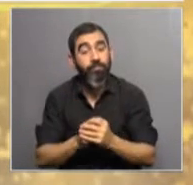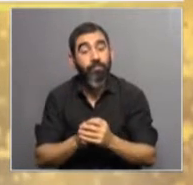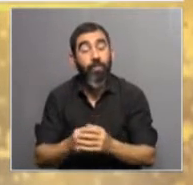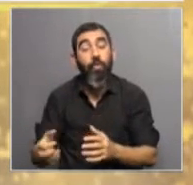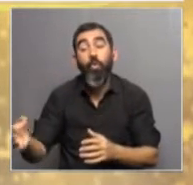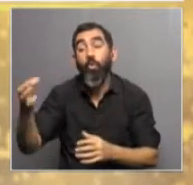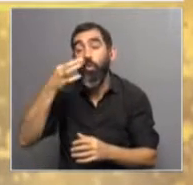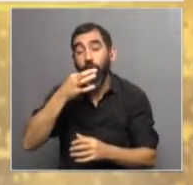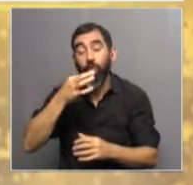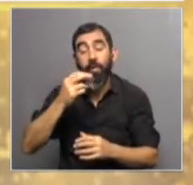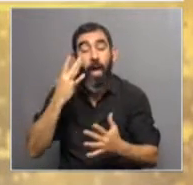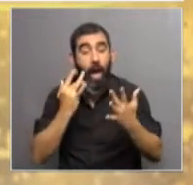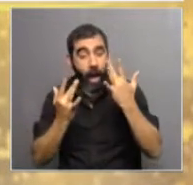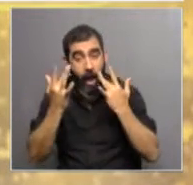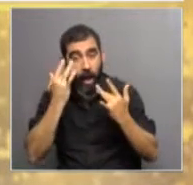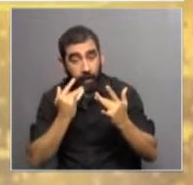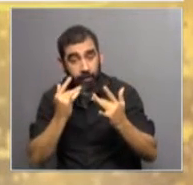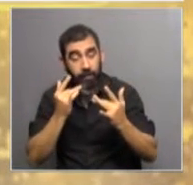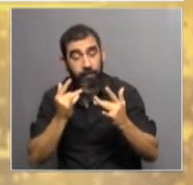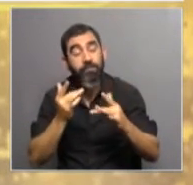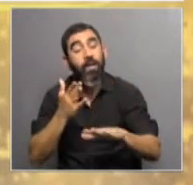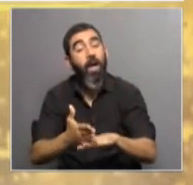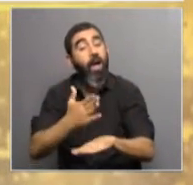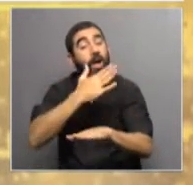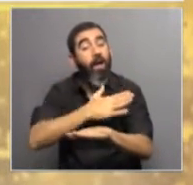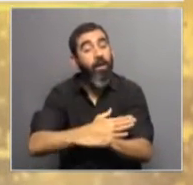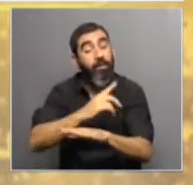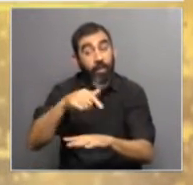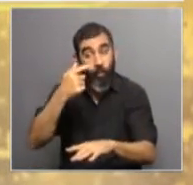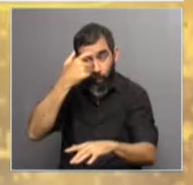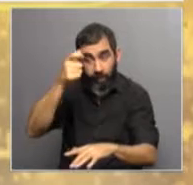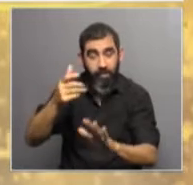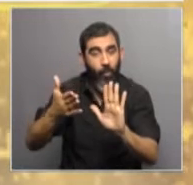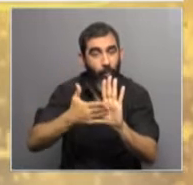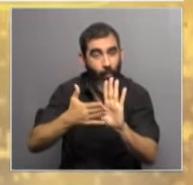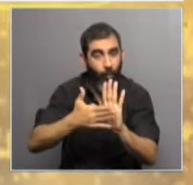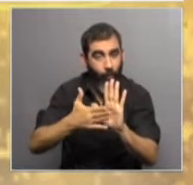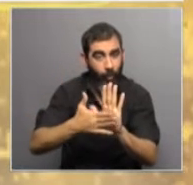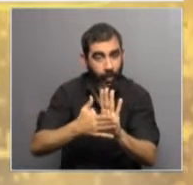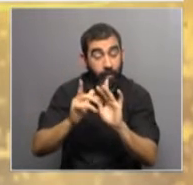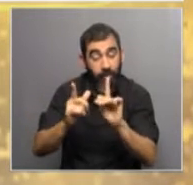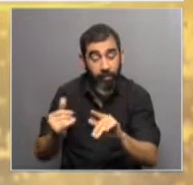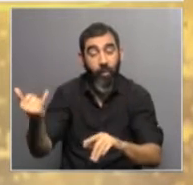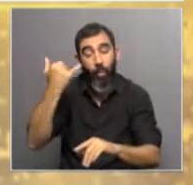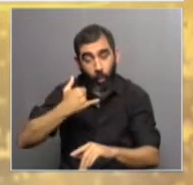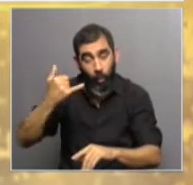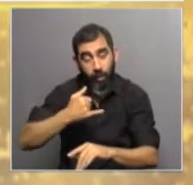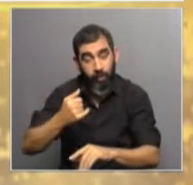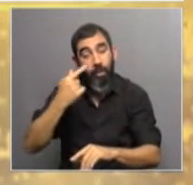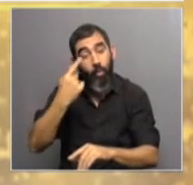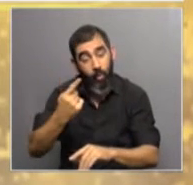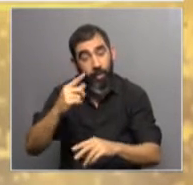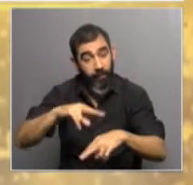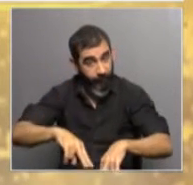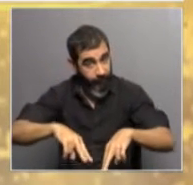decía que el arte se anticipaba a lo que después la ciencia demostraba. Y bueno, nos contaba que también una de